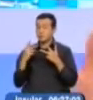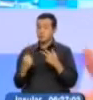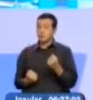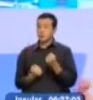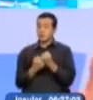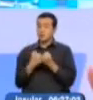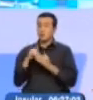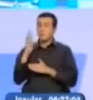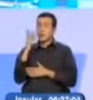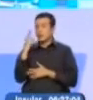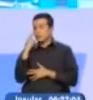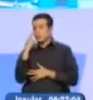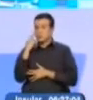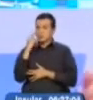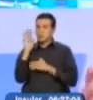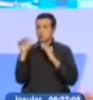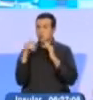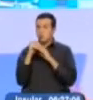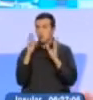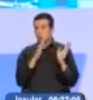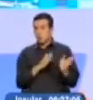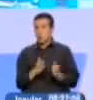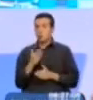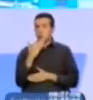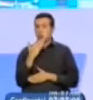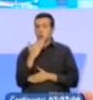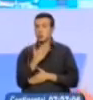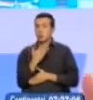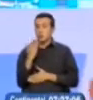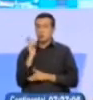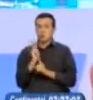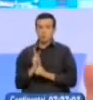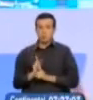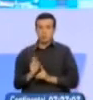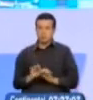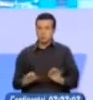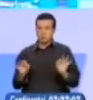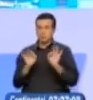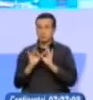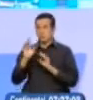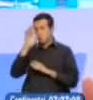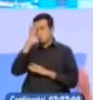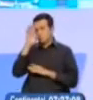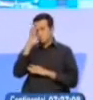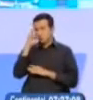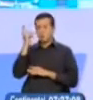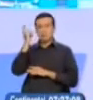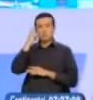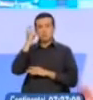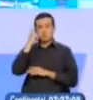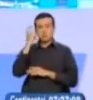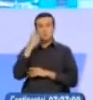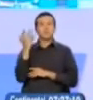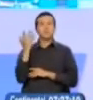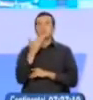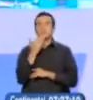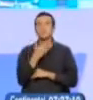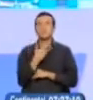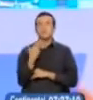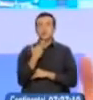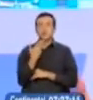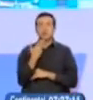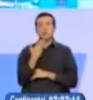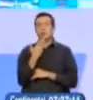contribuye a darle forma a todo esto, que se podría decir los elementos ideológicos del pensamiento y que tiene que ver con